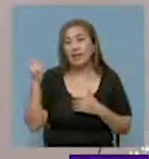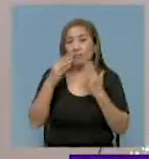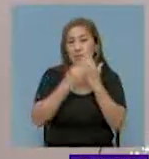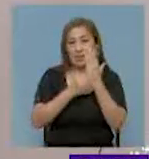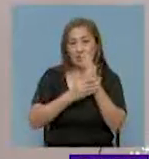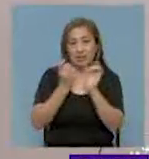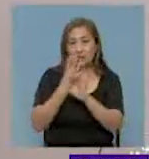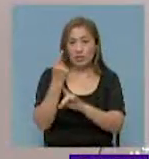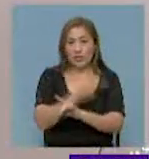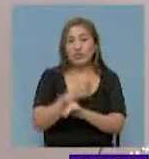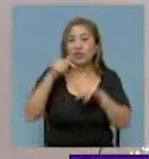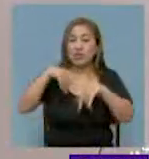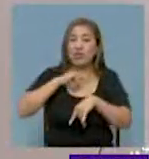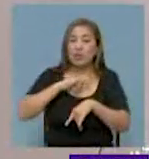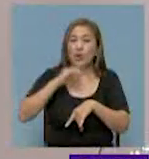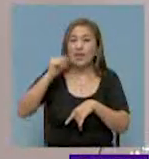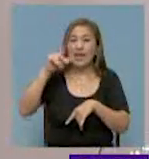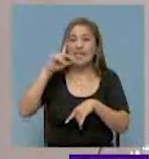la ministra de educación de la provincia y son la calcina